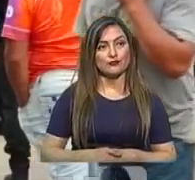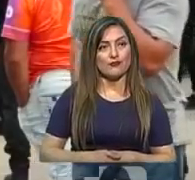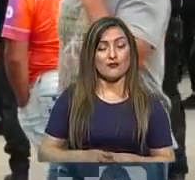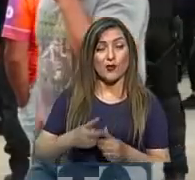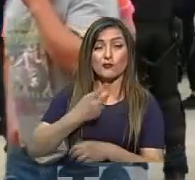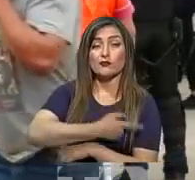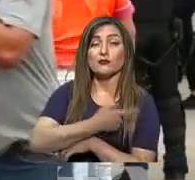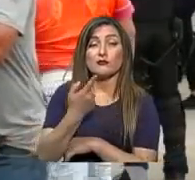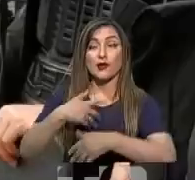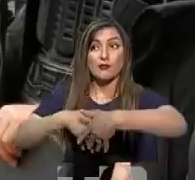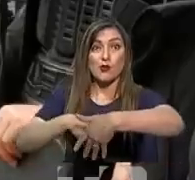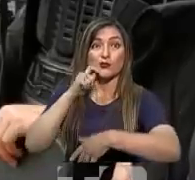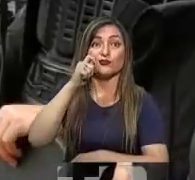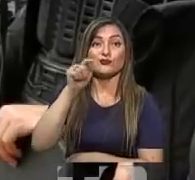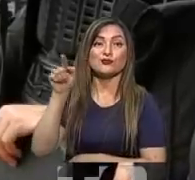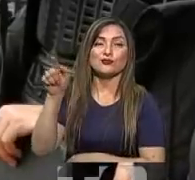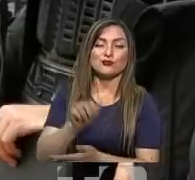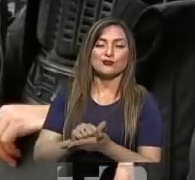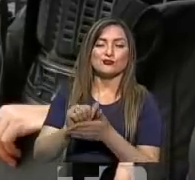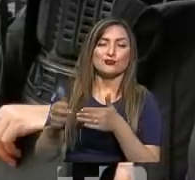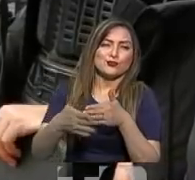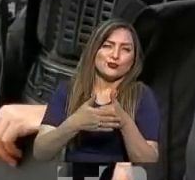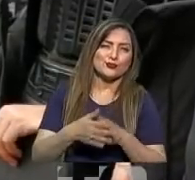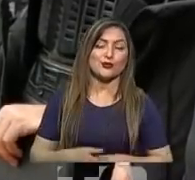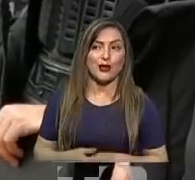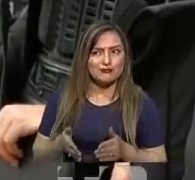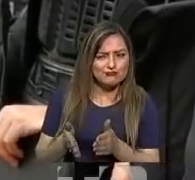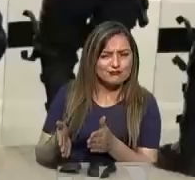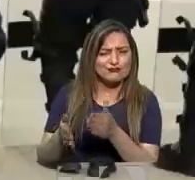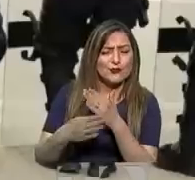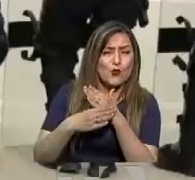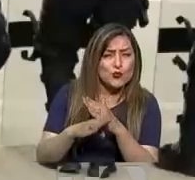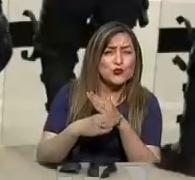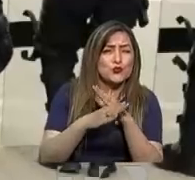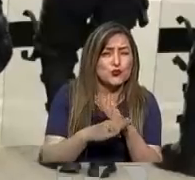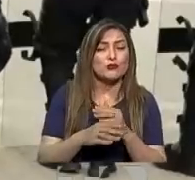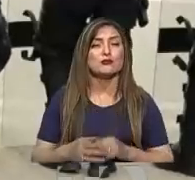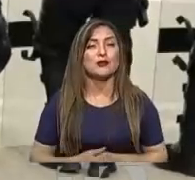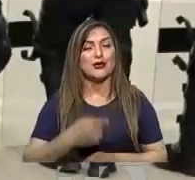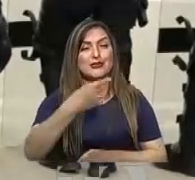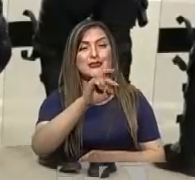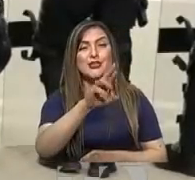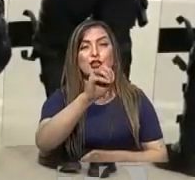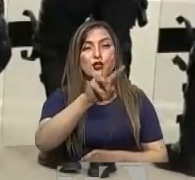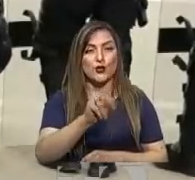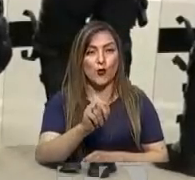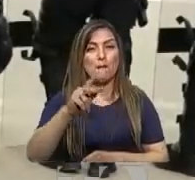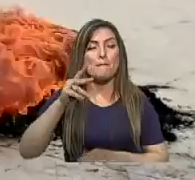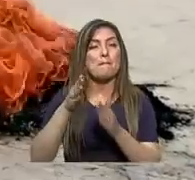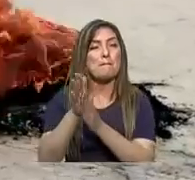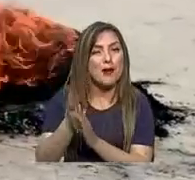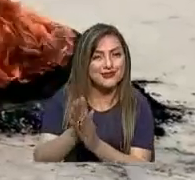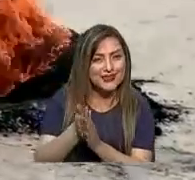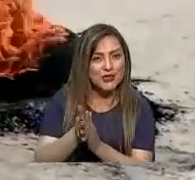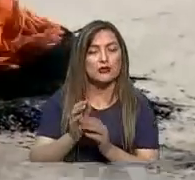Segundo día de manifestaciones y cierres de vía en Azuay. Las carreteras que amanecieron bloqueadas son la Cuenca Girón Pasaje en Santa Isabel, la Cuenca